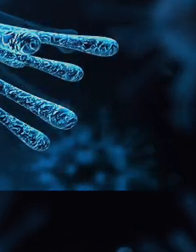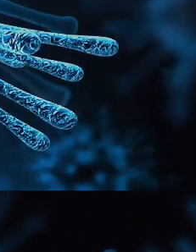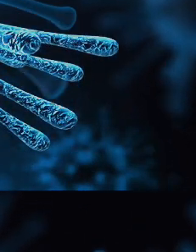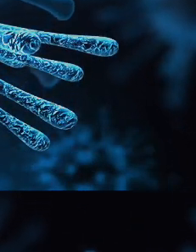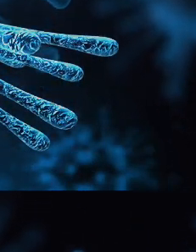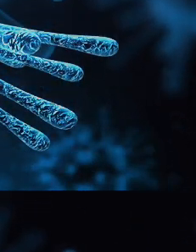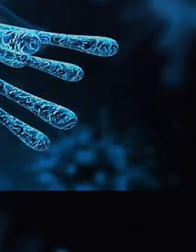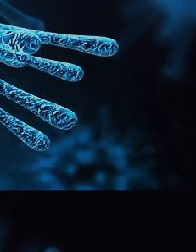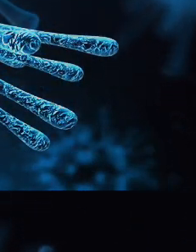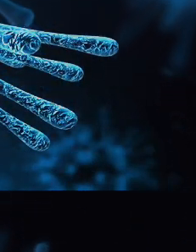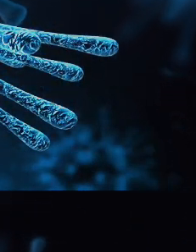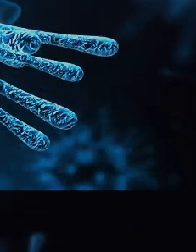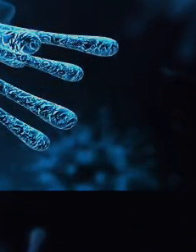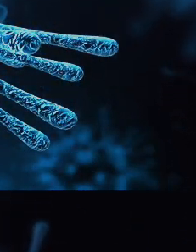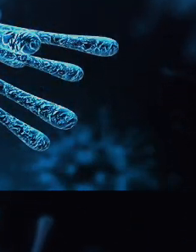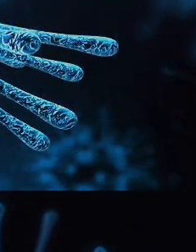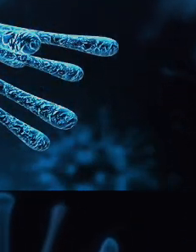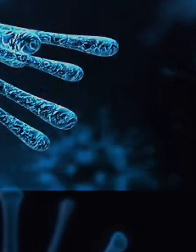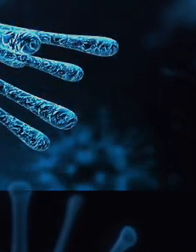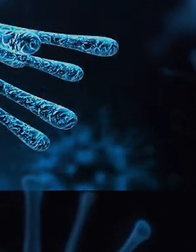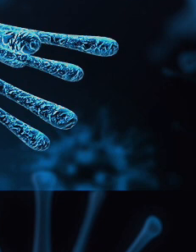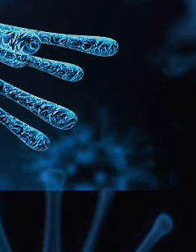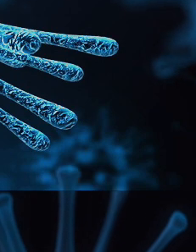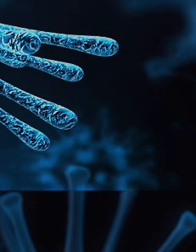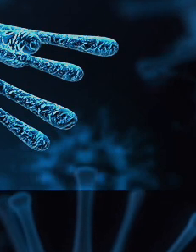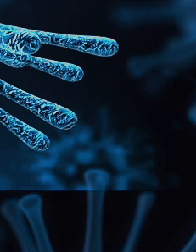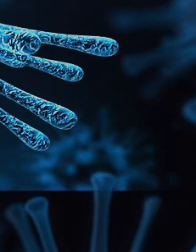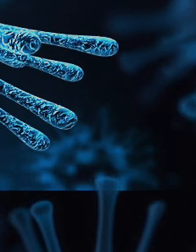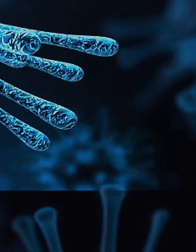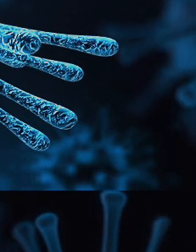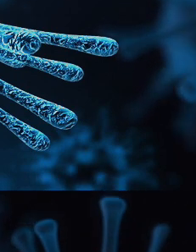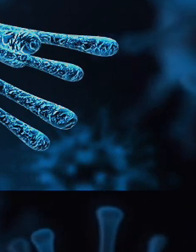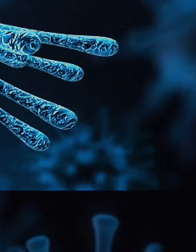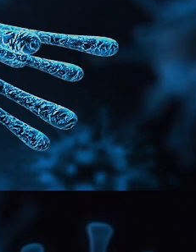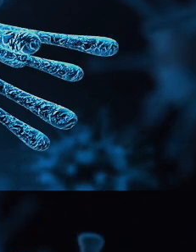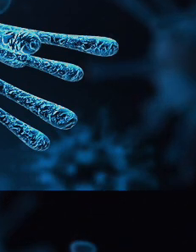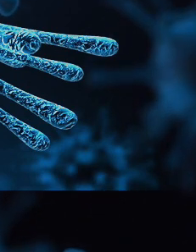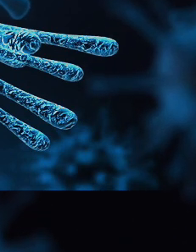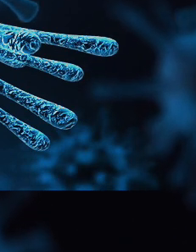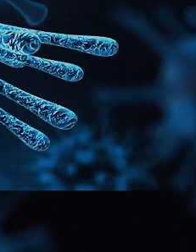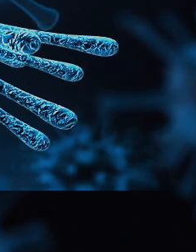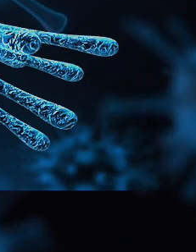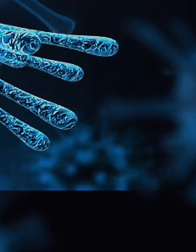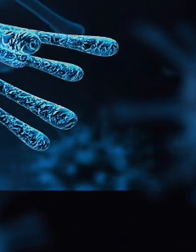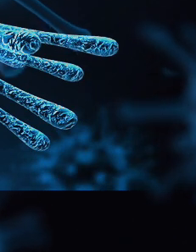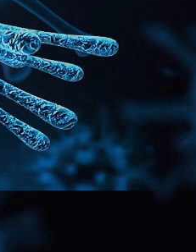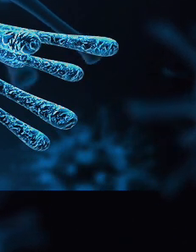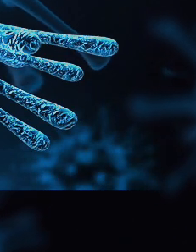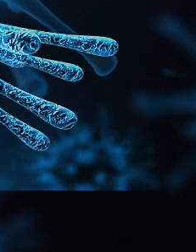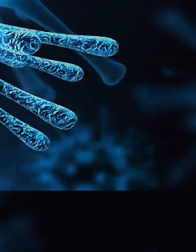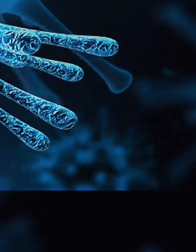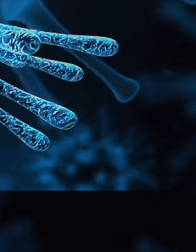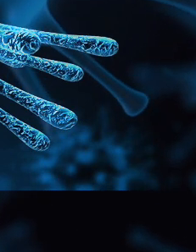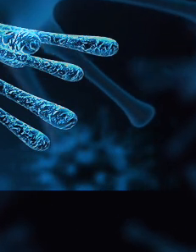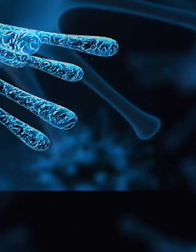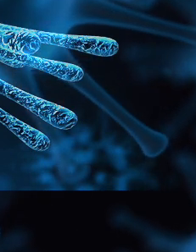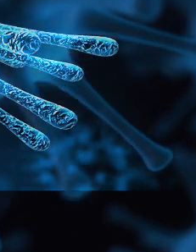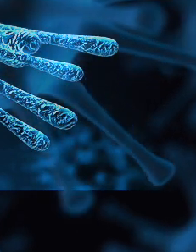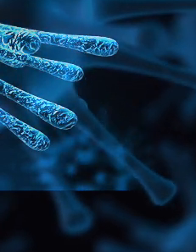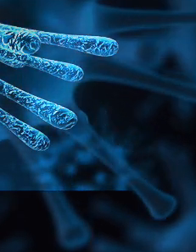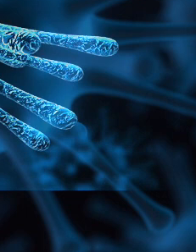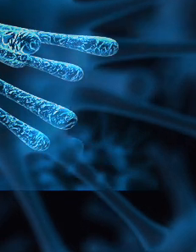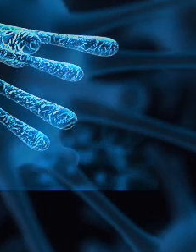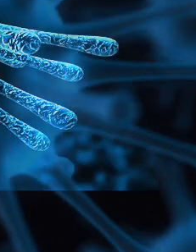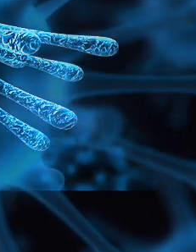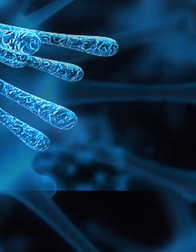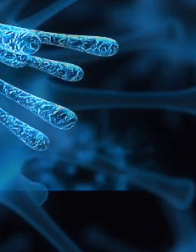Mantente informado y visita nuestra cuenta de Twitter, arroba EscuchaDiario, donde podrás encontrar notas destacadas y lo más reciente de